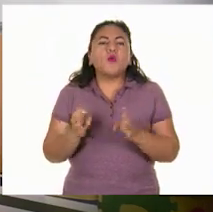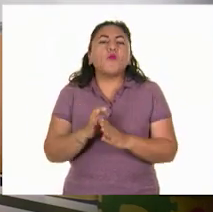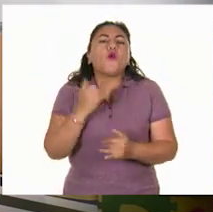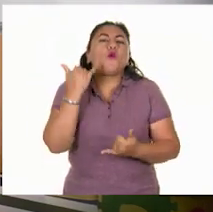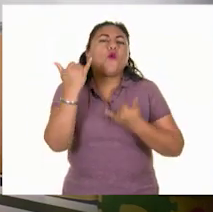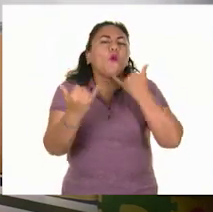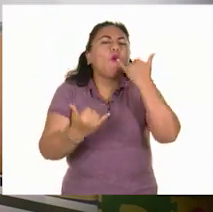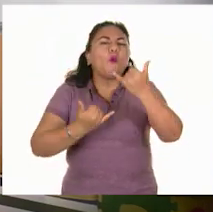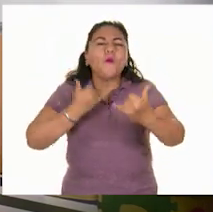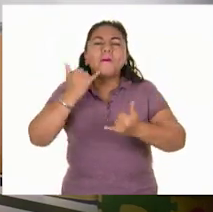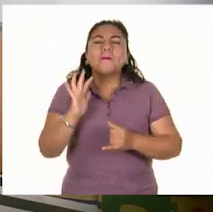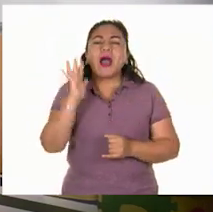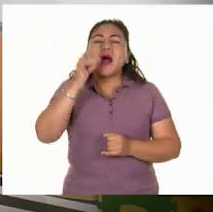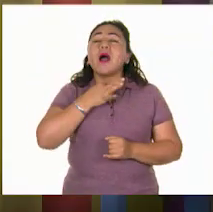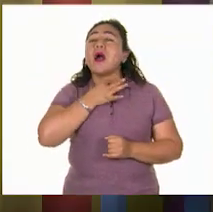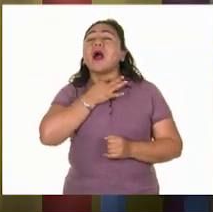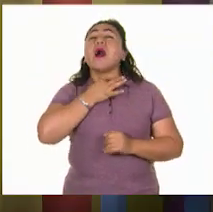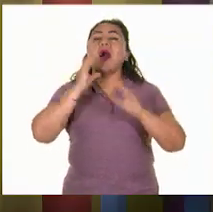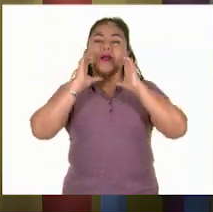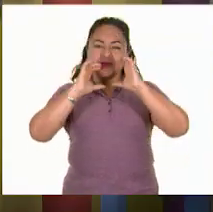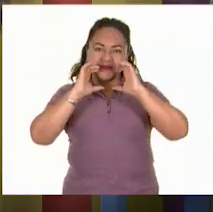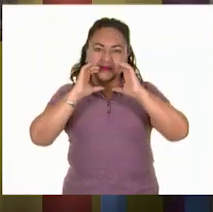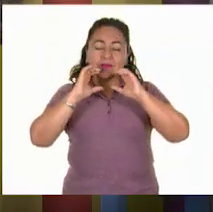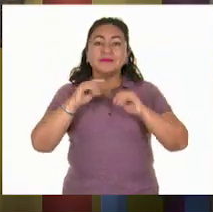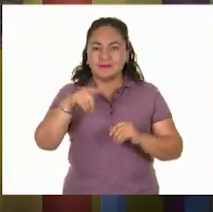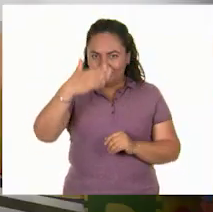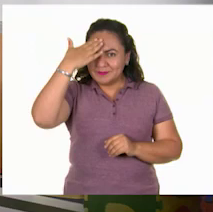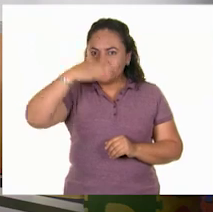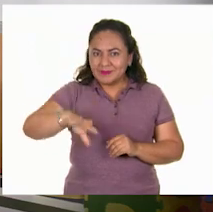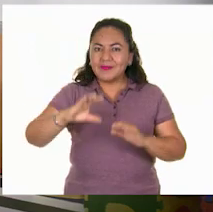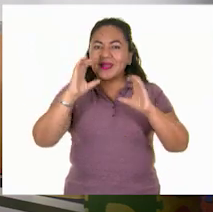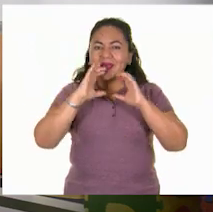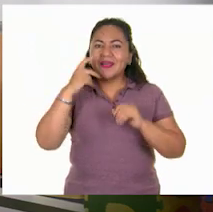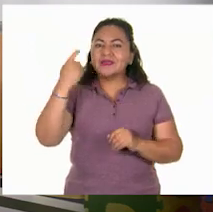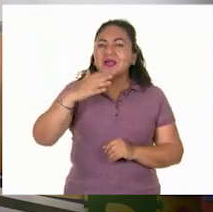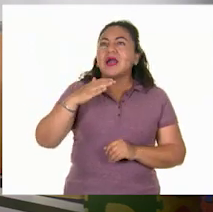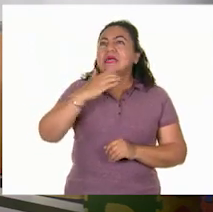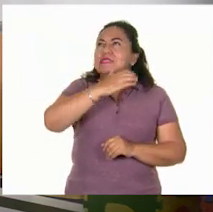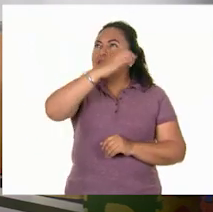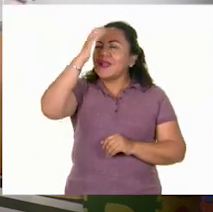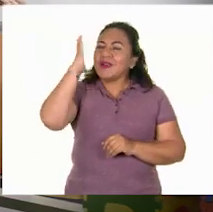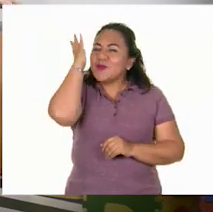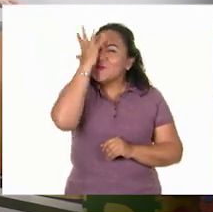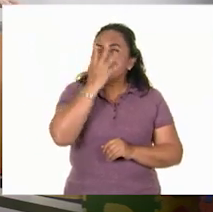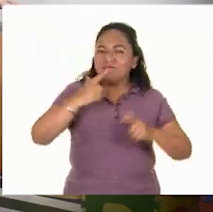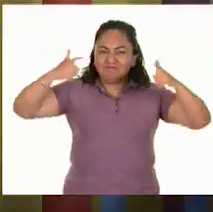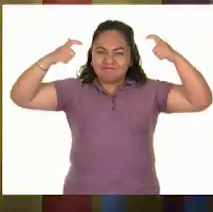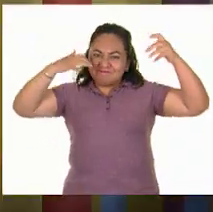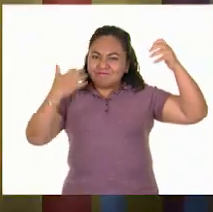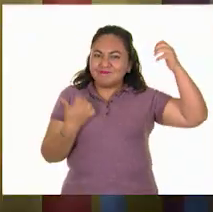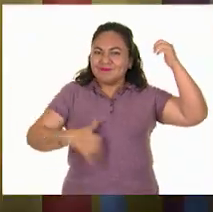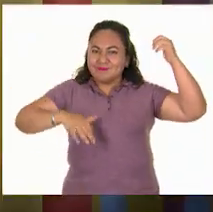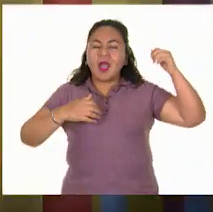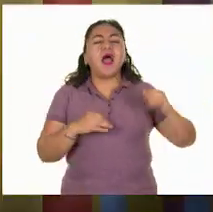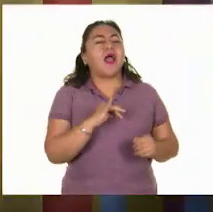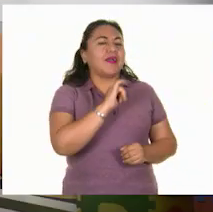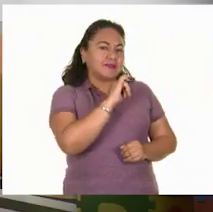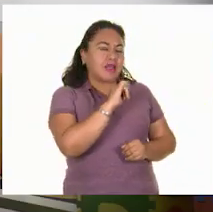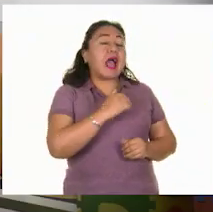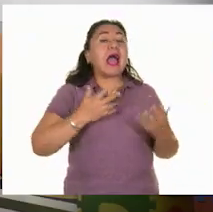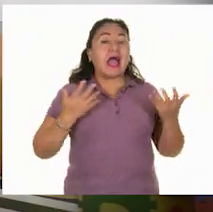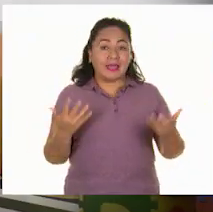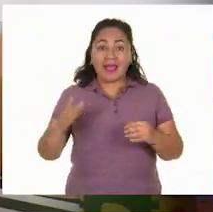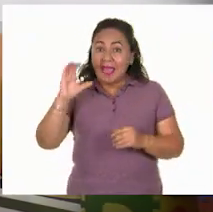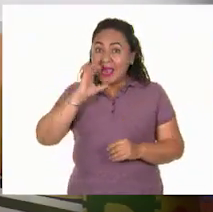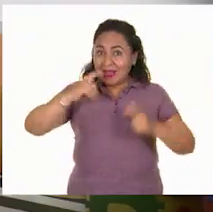un juego, como si fuera la ópera. Muy bien. ¿Mm? ¿Conoces la canción del Cielito Lindo, que es una canción muy popular? Por supuesto. Bien, esa